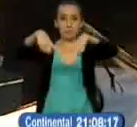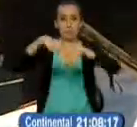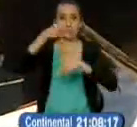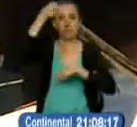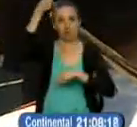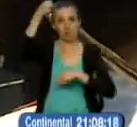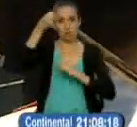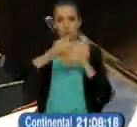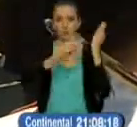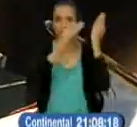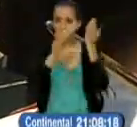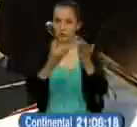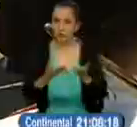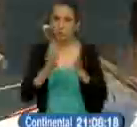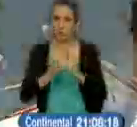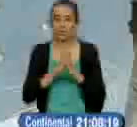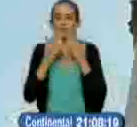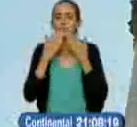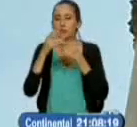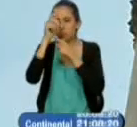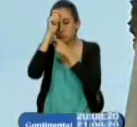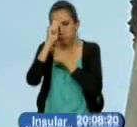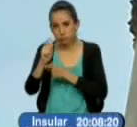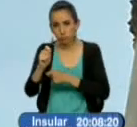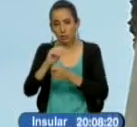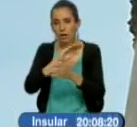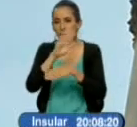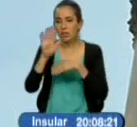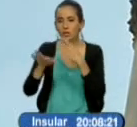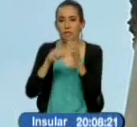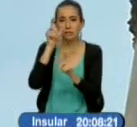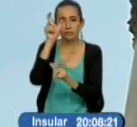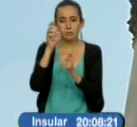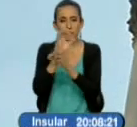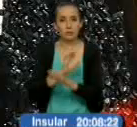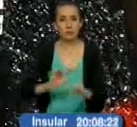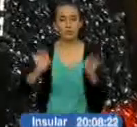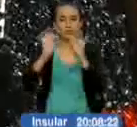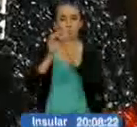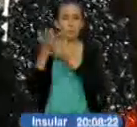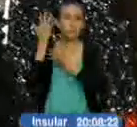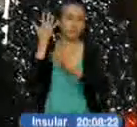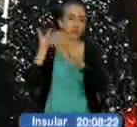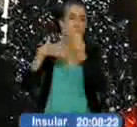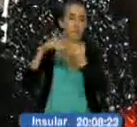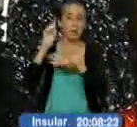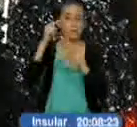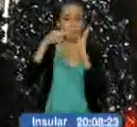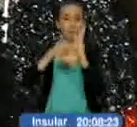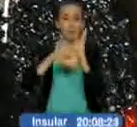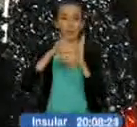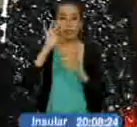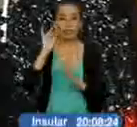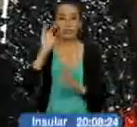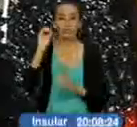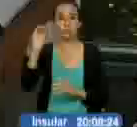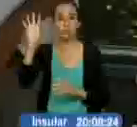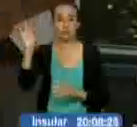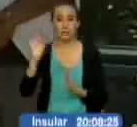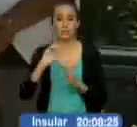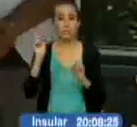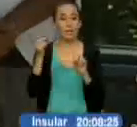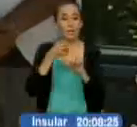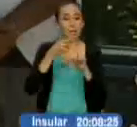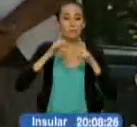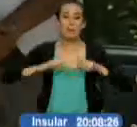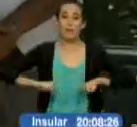de los homenajes y tributos que se rinden a los patriotas y próceres del 10 de agosto de 1809. El primero en cumplir con este acto cívico